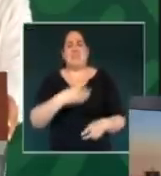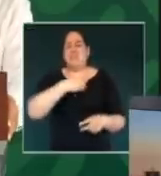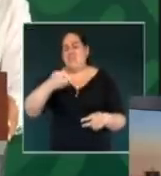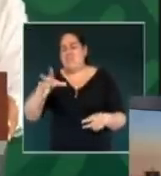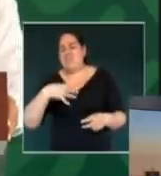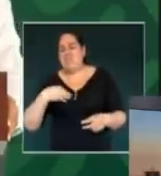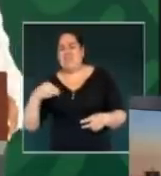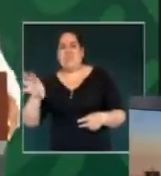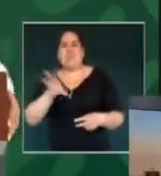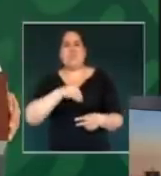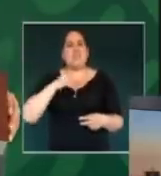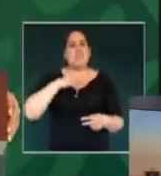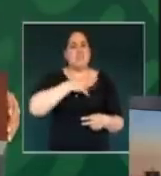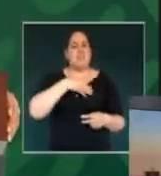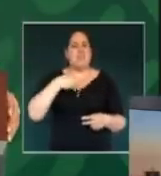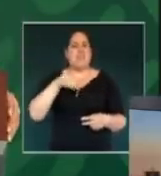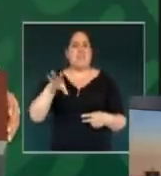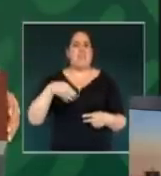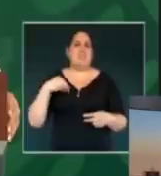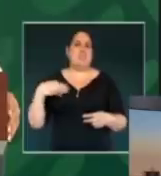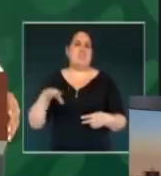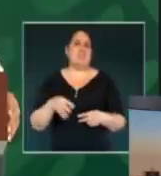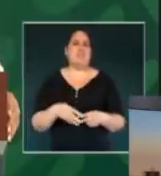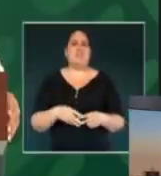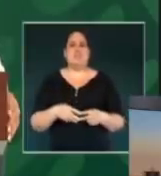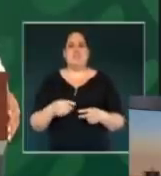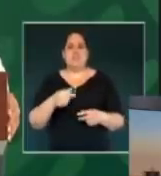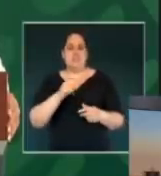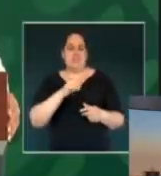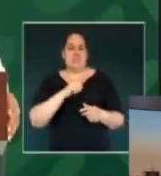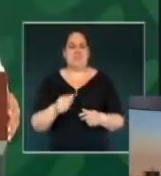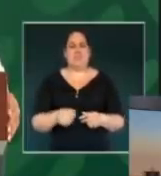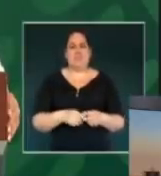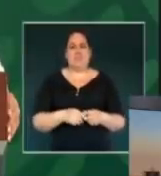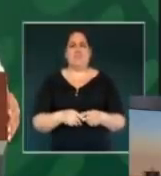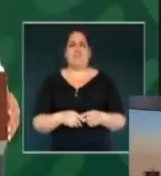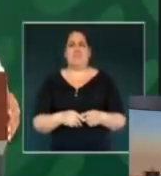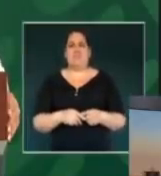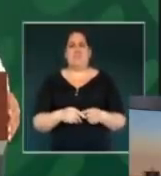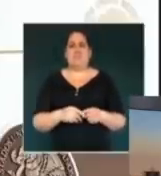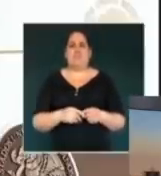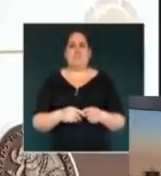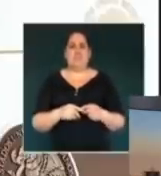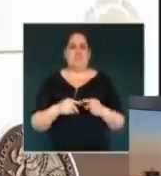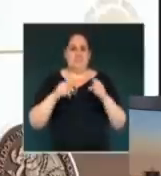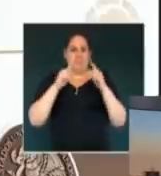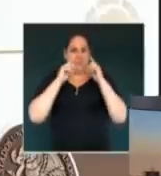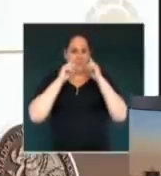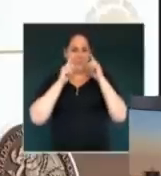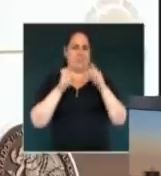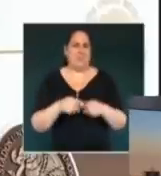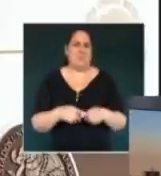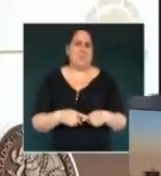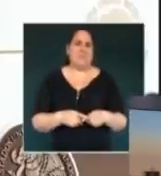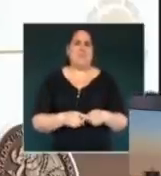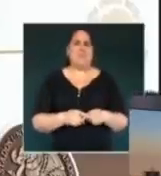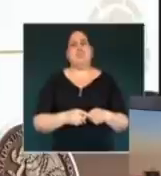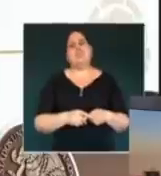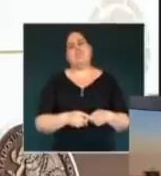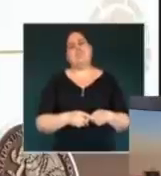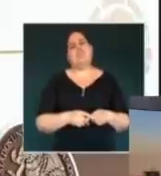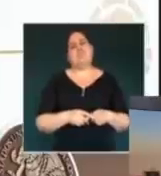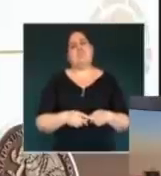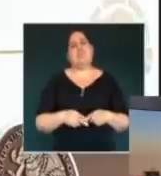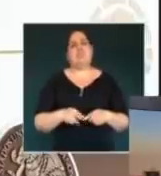yo di a conocer, incluso en la reunión del grupo de los